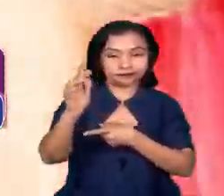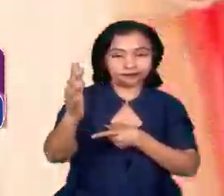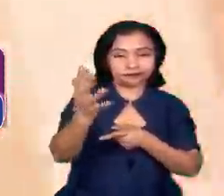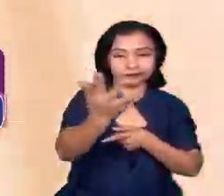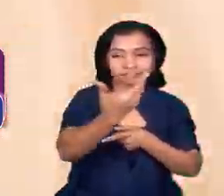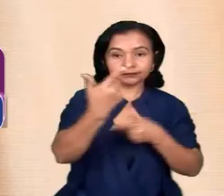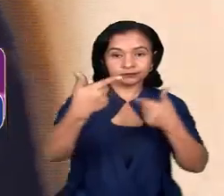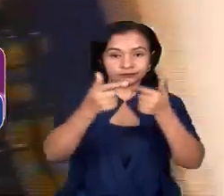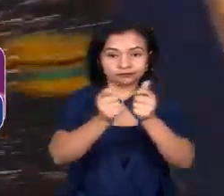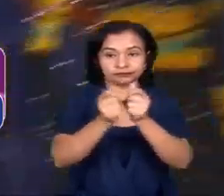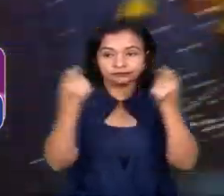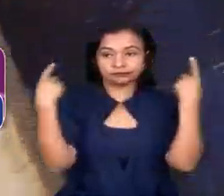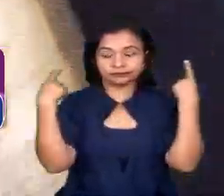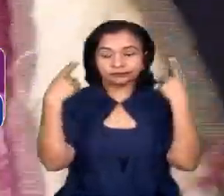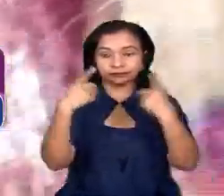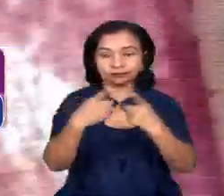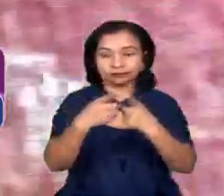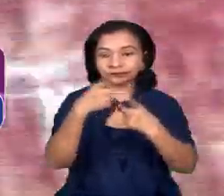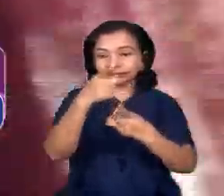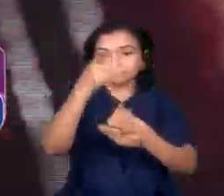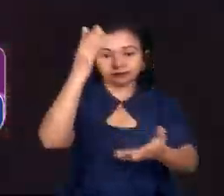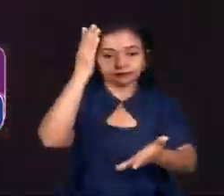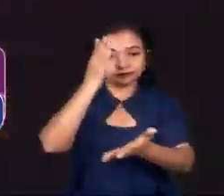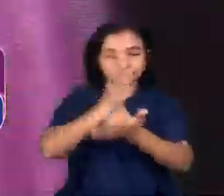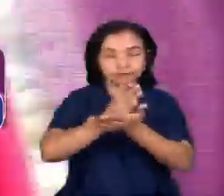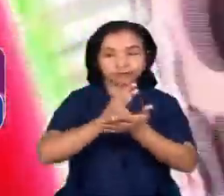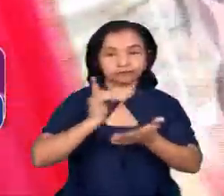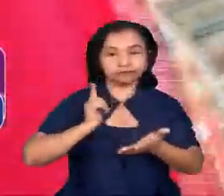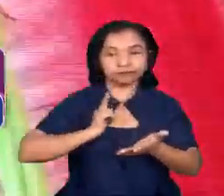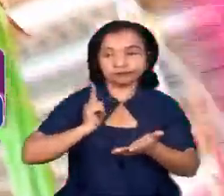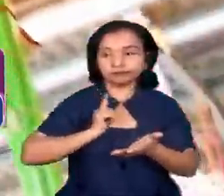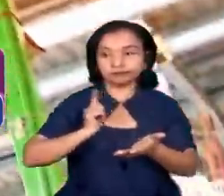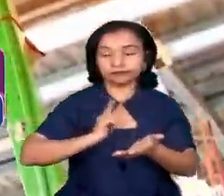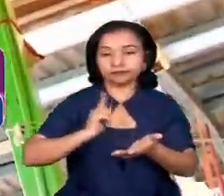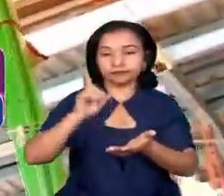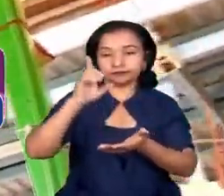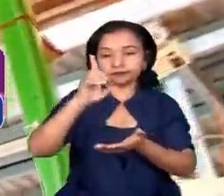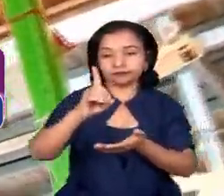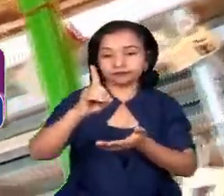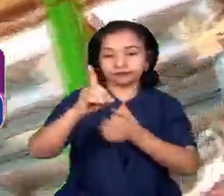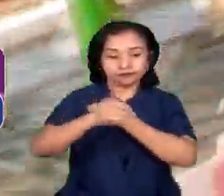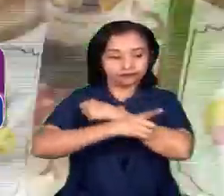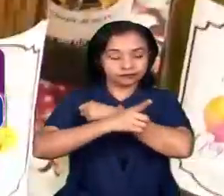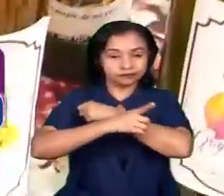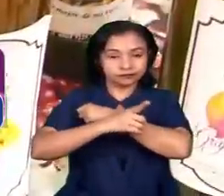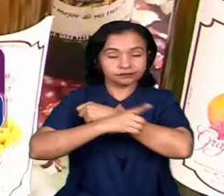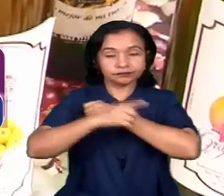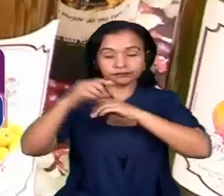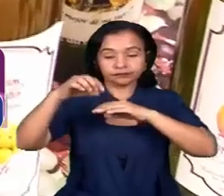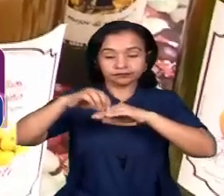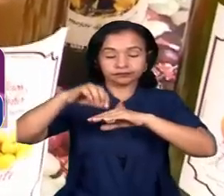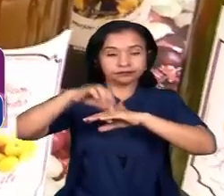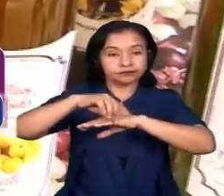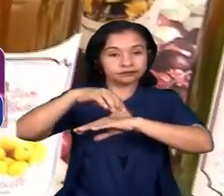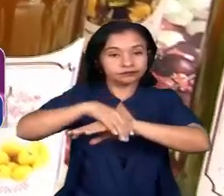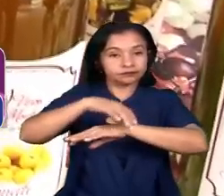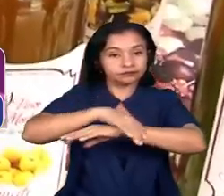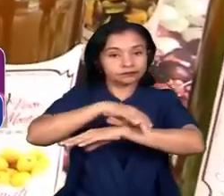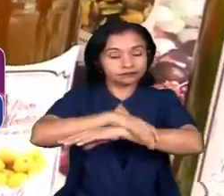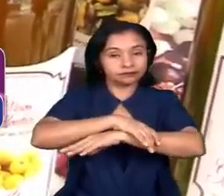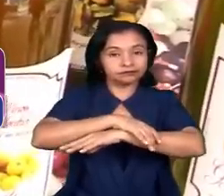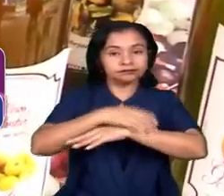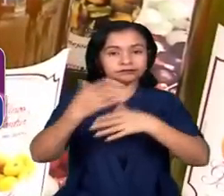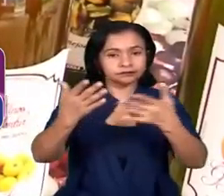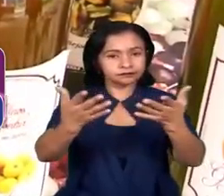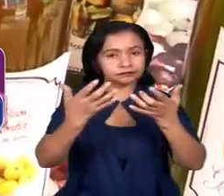la junta directiva, ese es el mandato que tiene. El comandante Daniel y la compañera Rosario tiene la